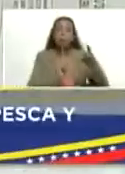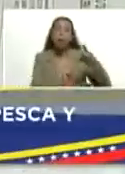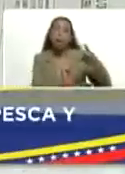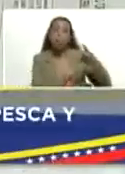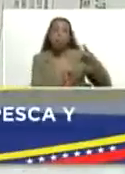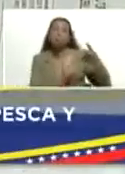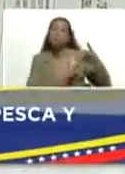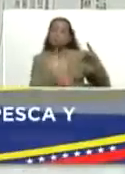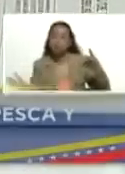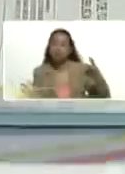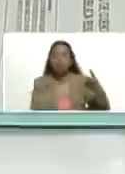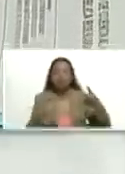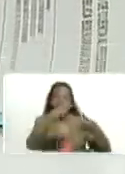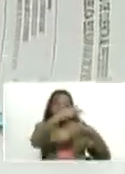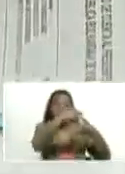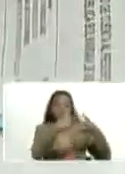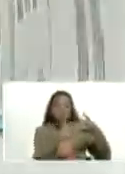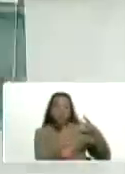Avanzar y vencer.